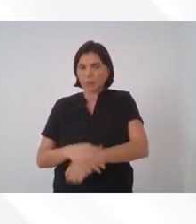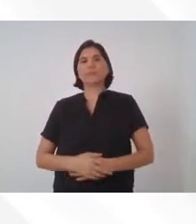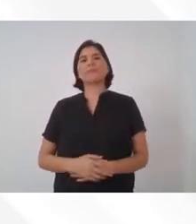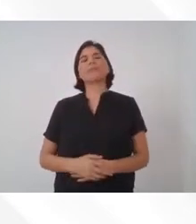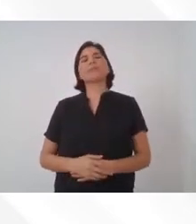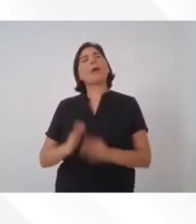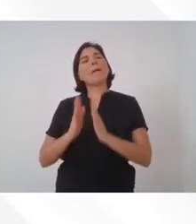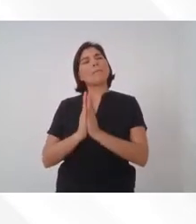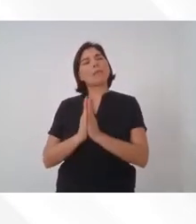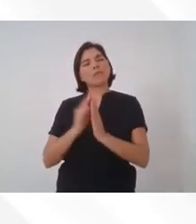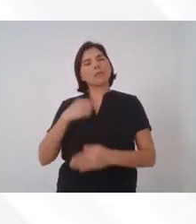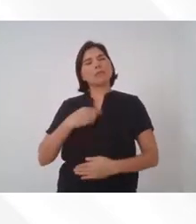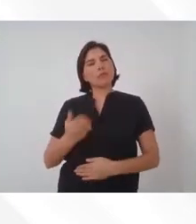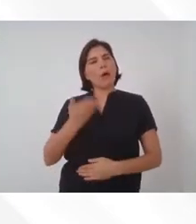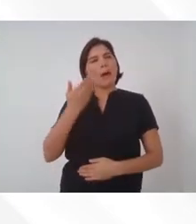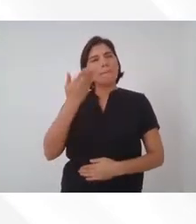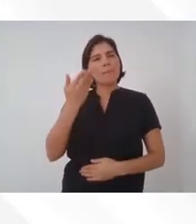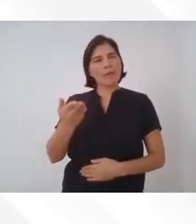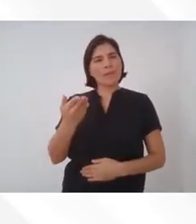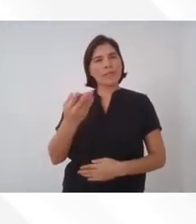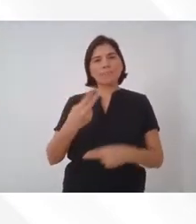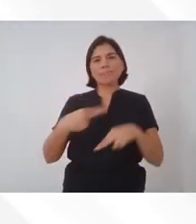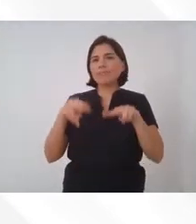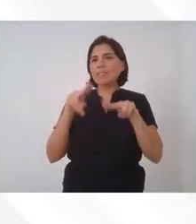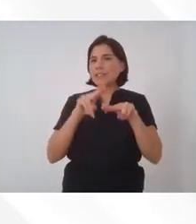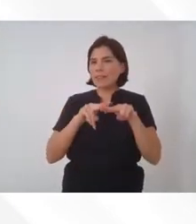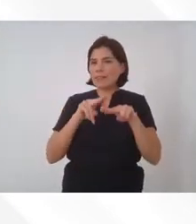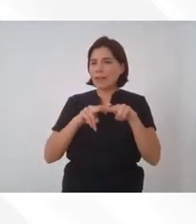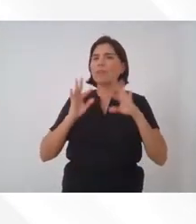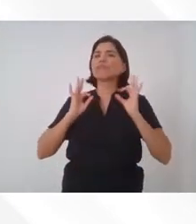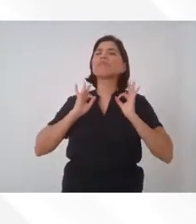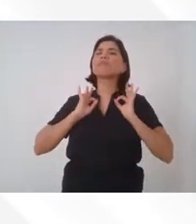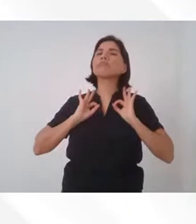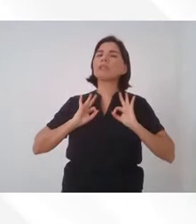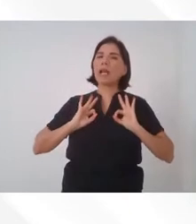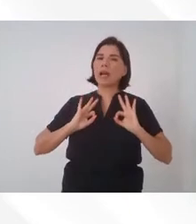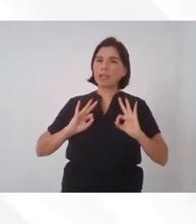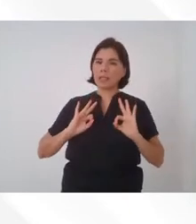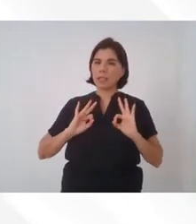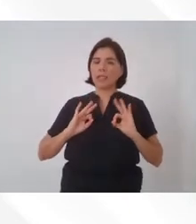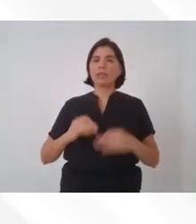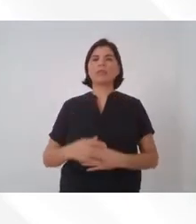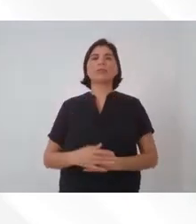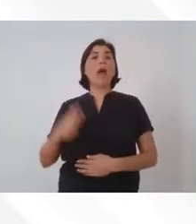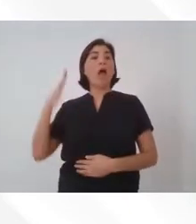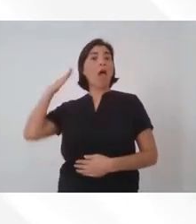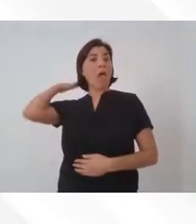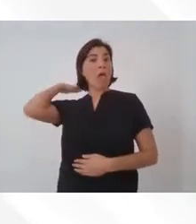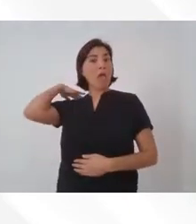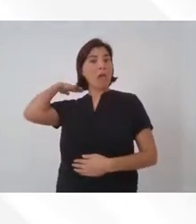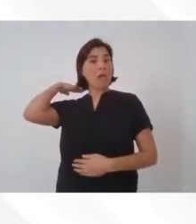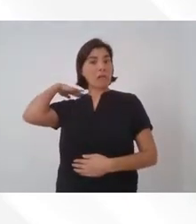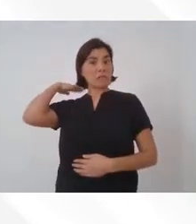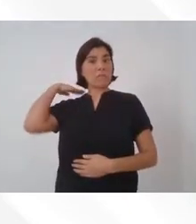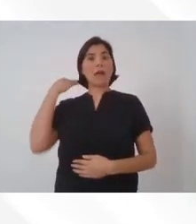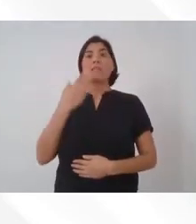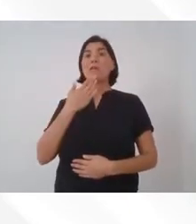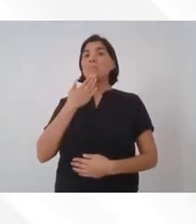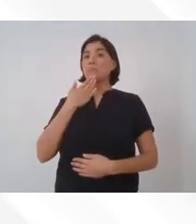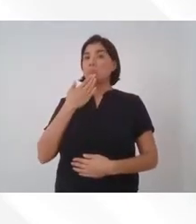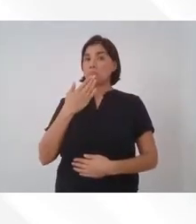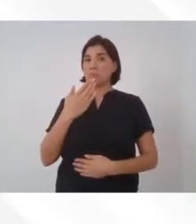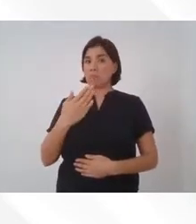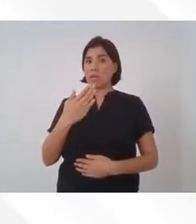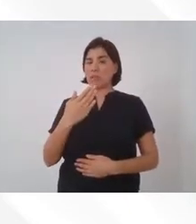silla, que puedan tener su columna erguida lo mejor posible para que nuestro